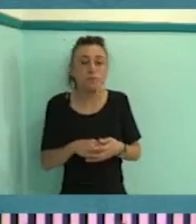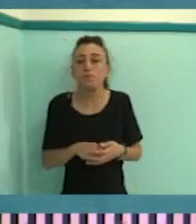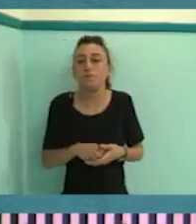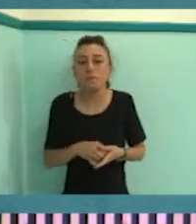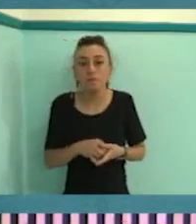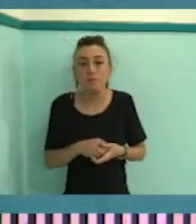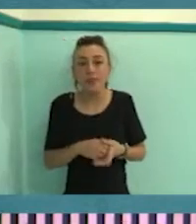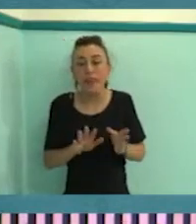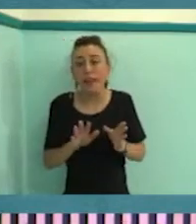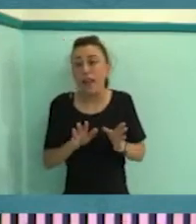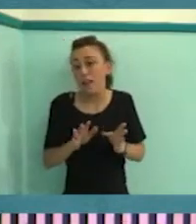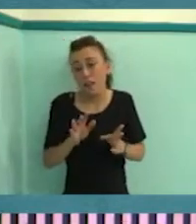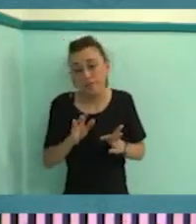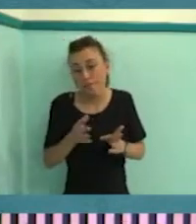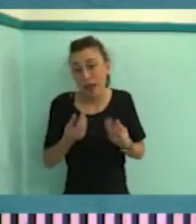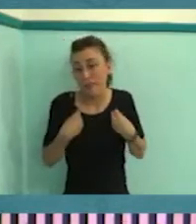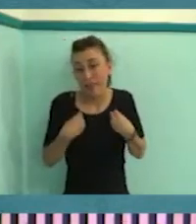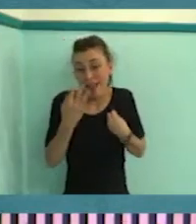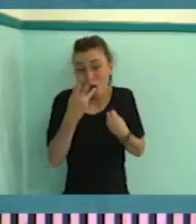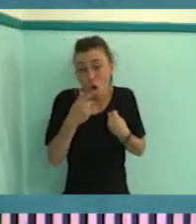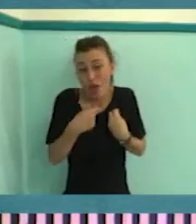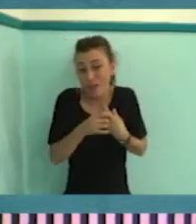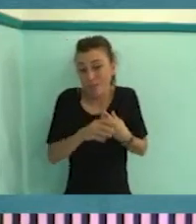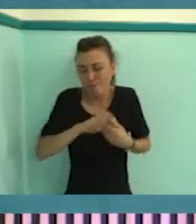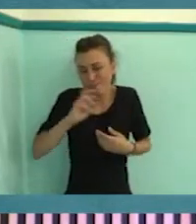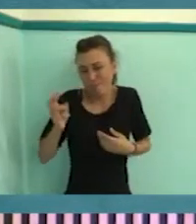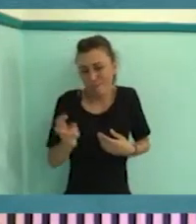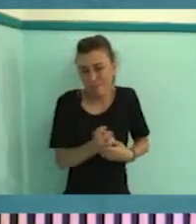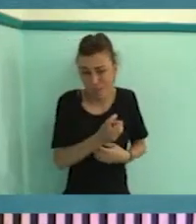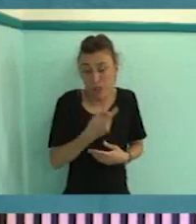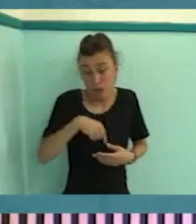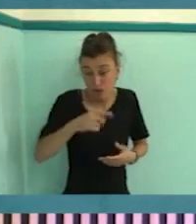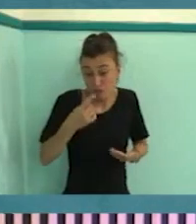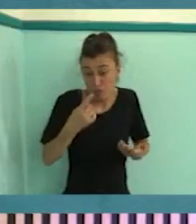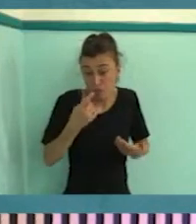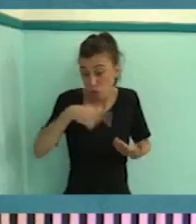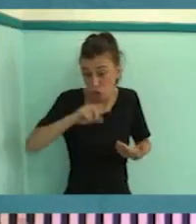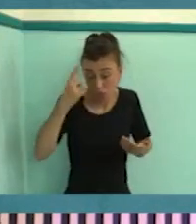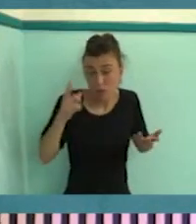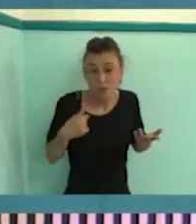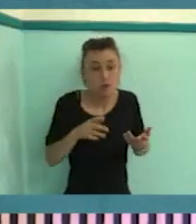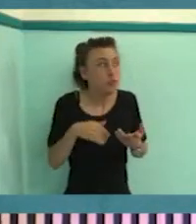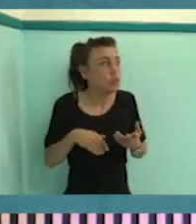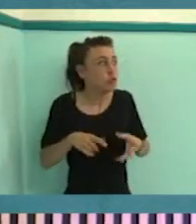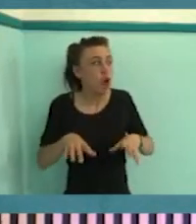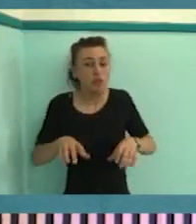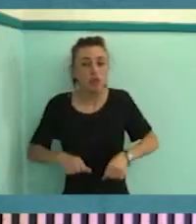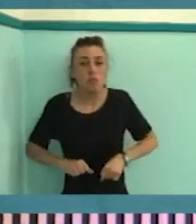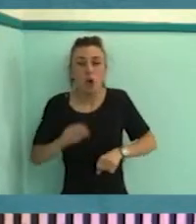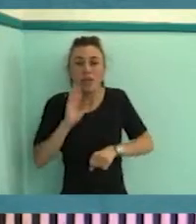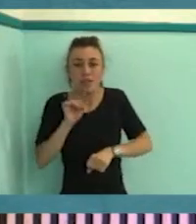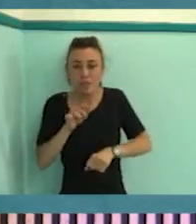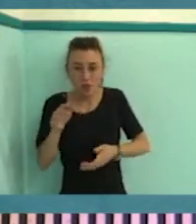todos los colores Entonces como yo solo veo Esa franja yo asumo que todo eso Entonces yo asumo que todo esto de aquí y si a mí encima